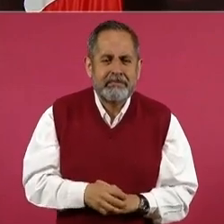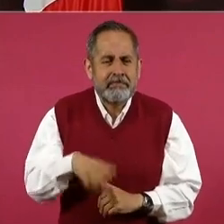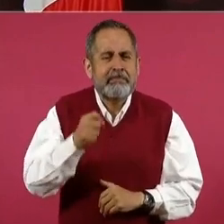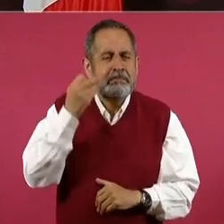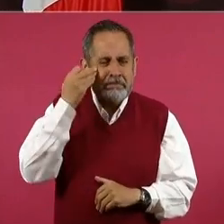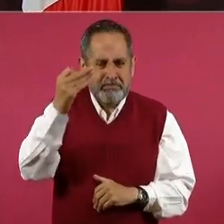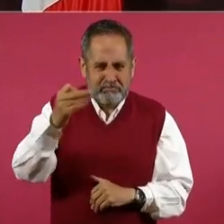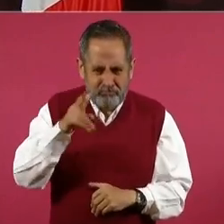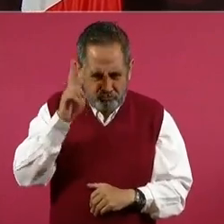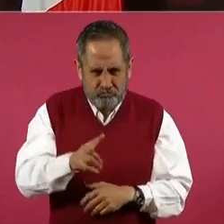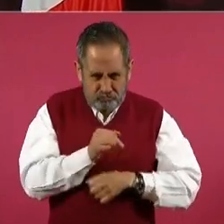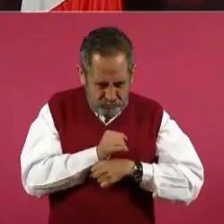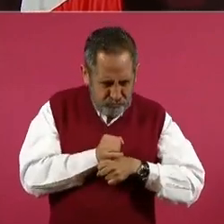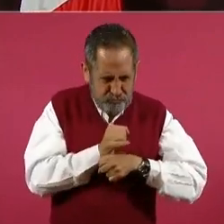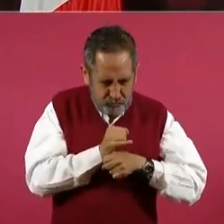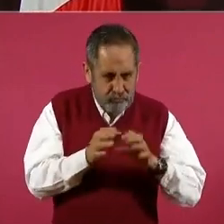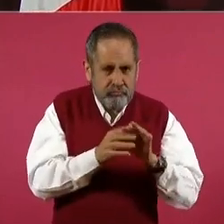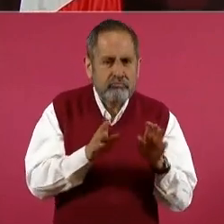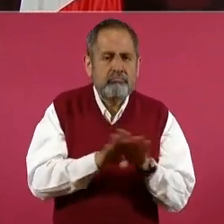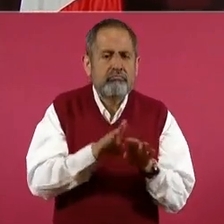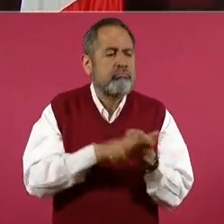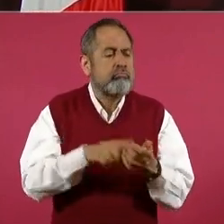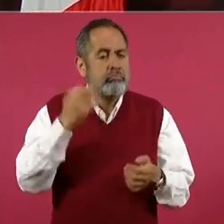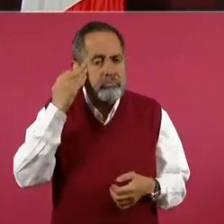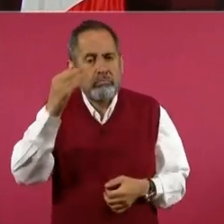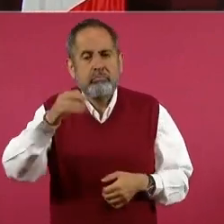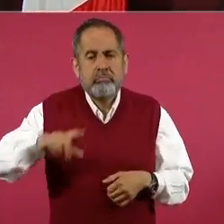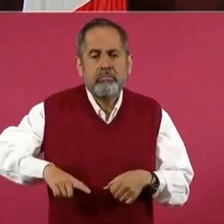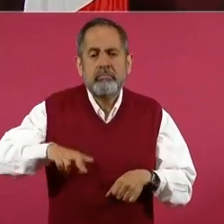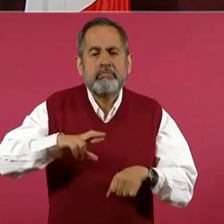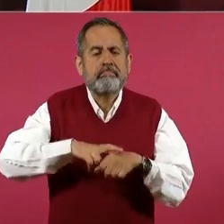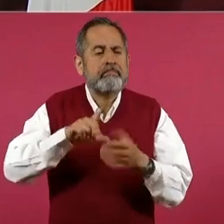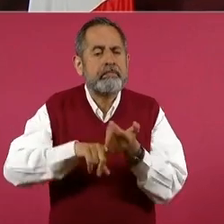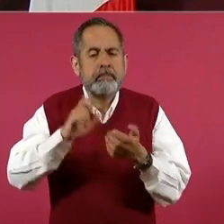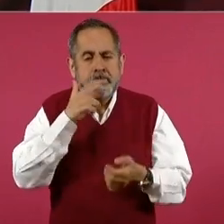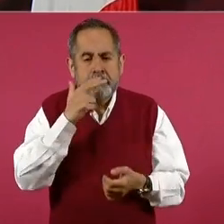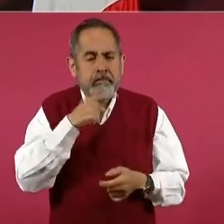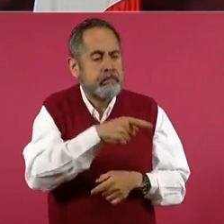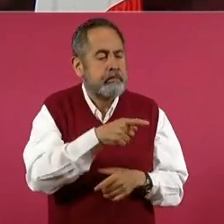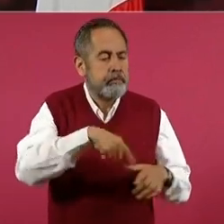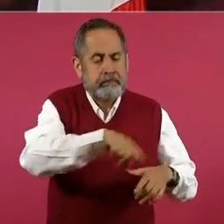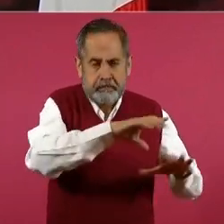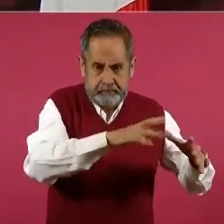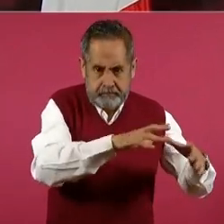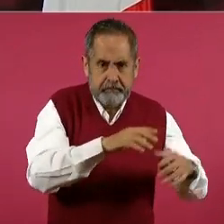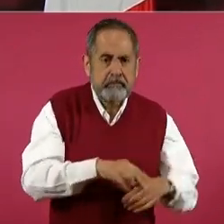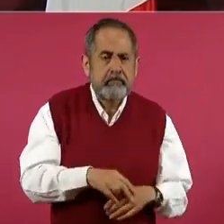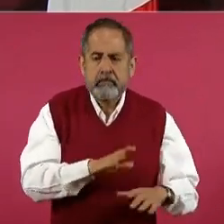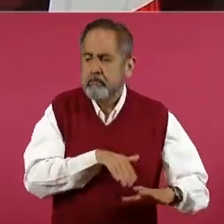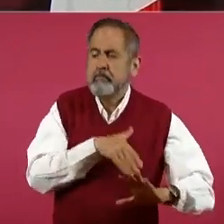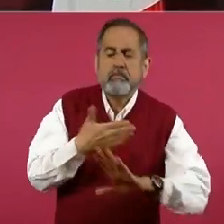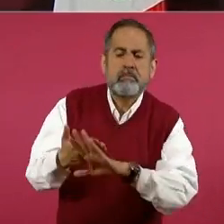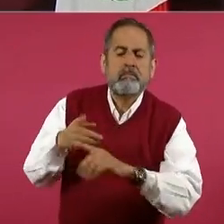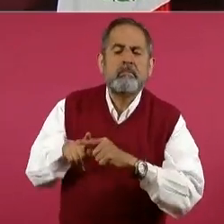llevan en el gobierno de Chihuahua y en contra de